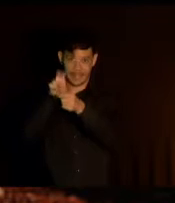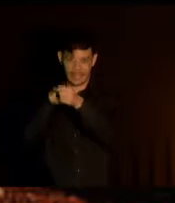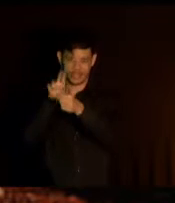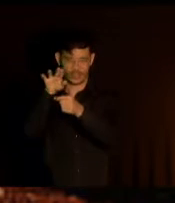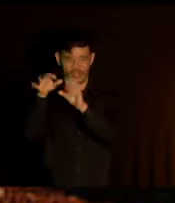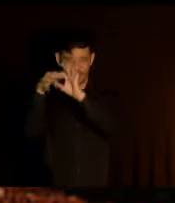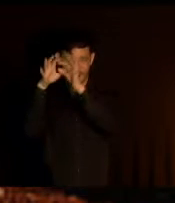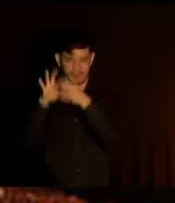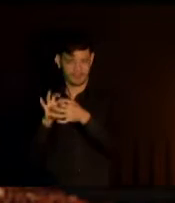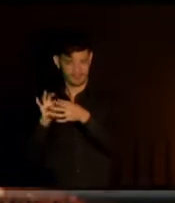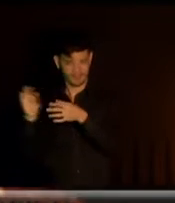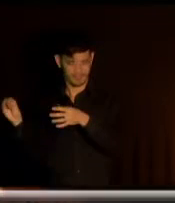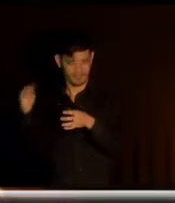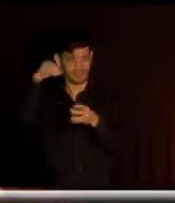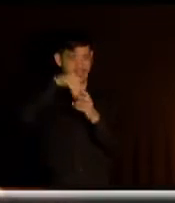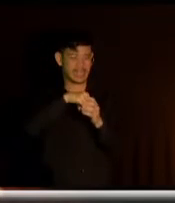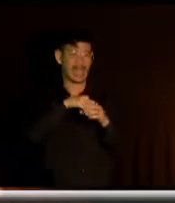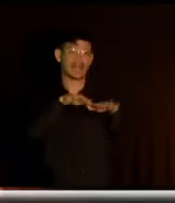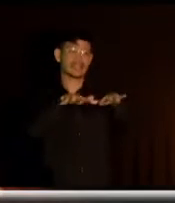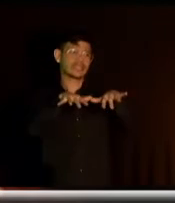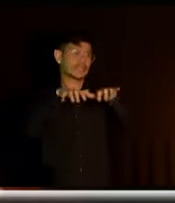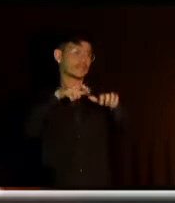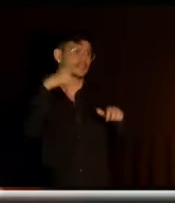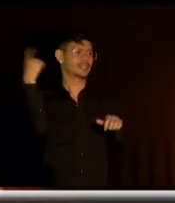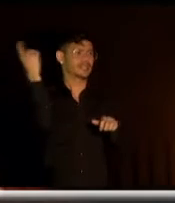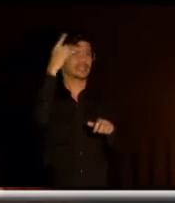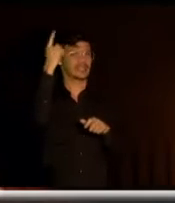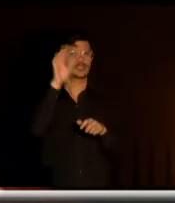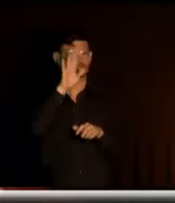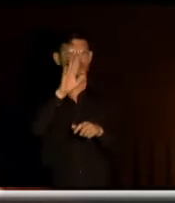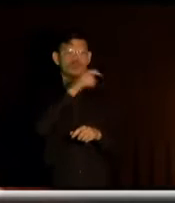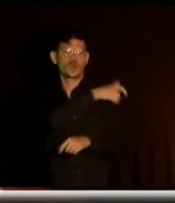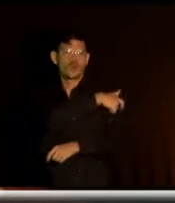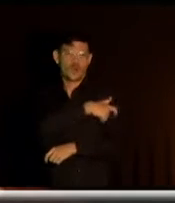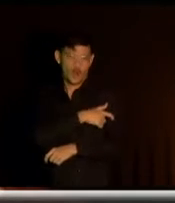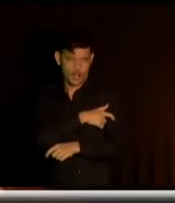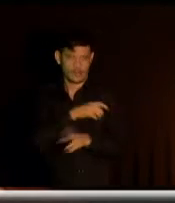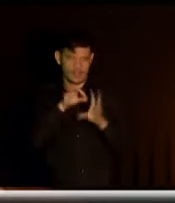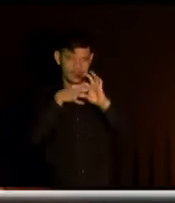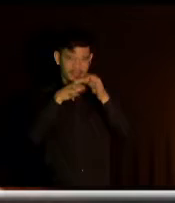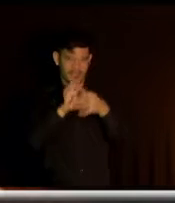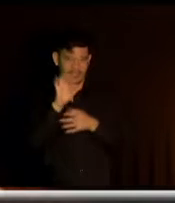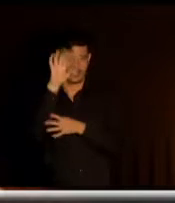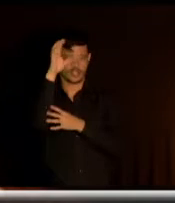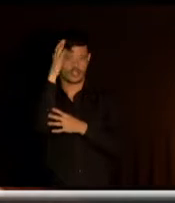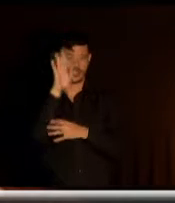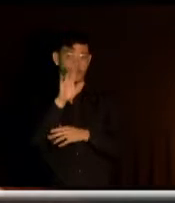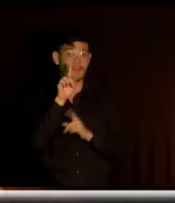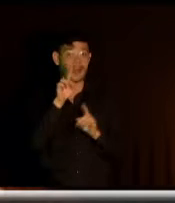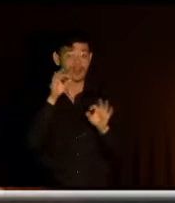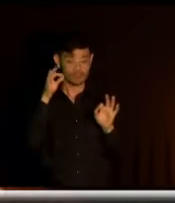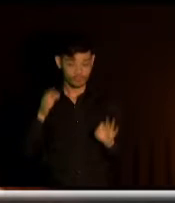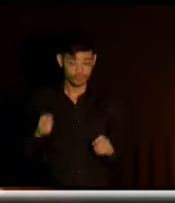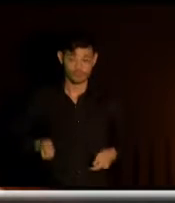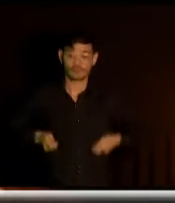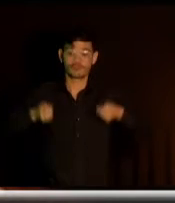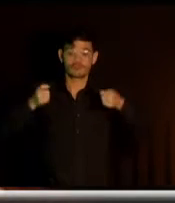Asamblea General del Comité Paralímpico Colombiano, pero los que le asignan los recursos directamente es Coldeportes.